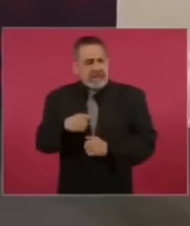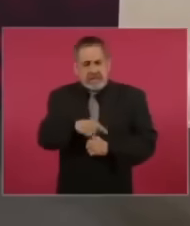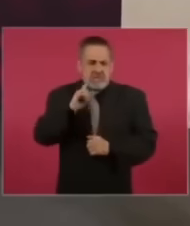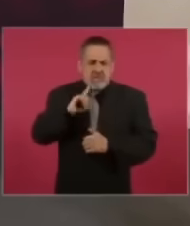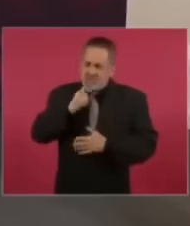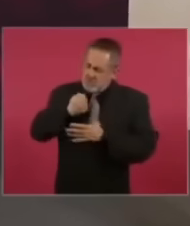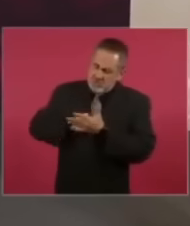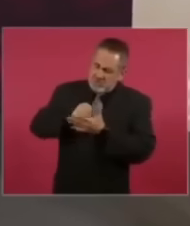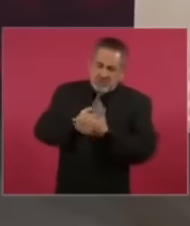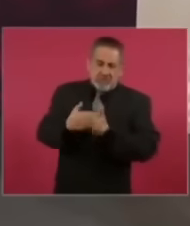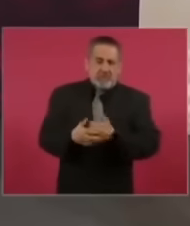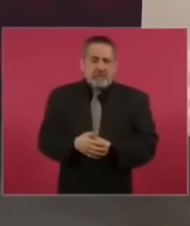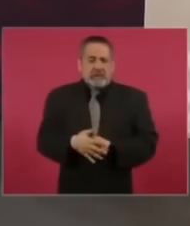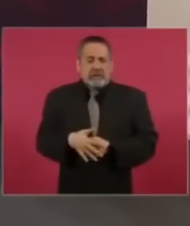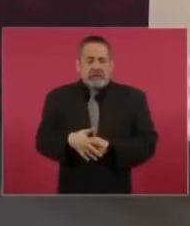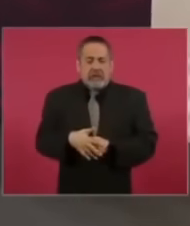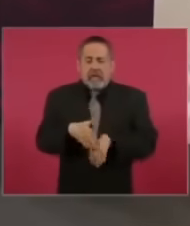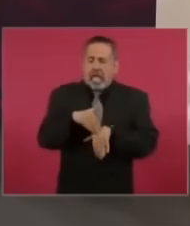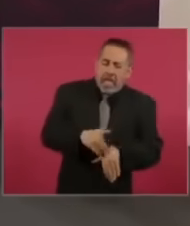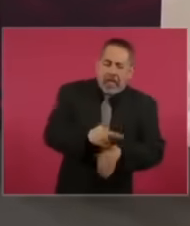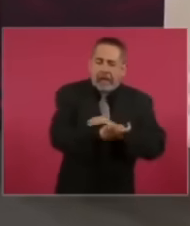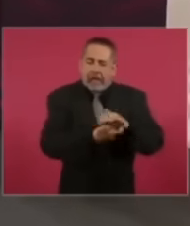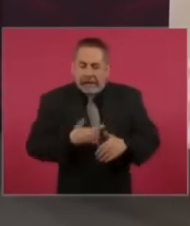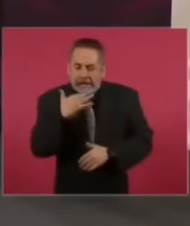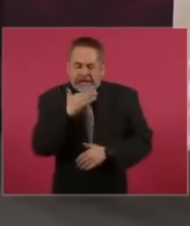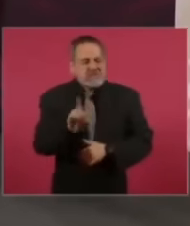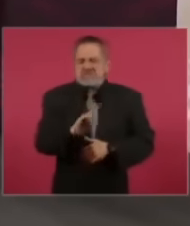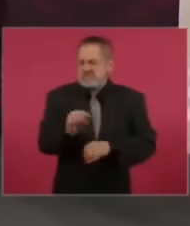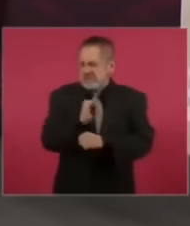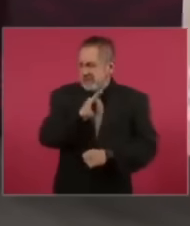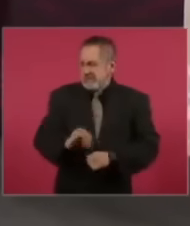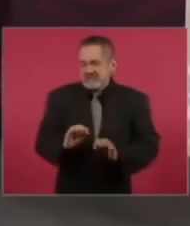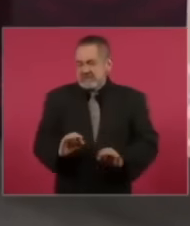lucha, incorruptible,